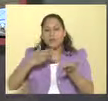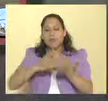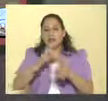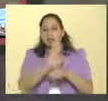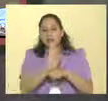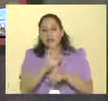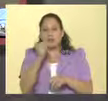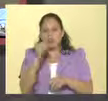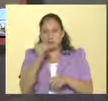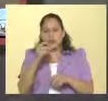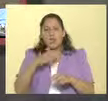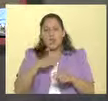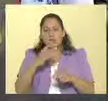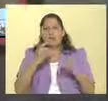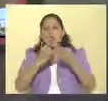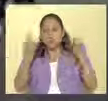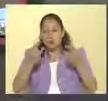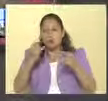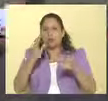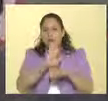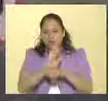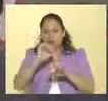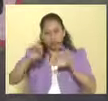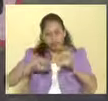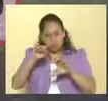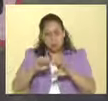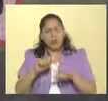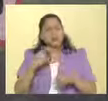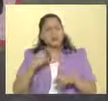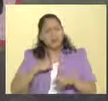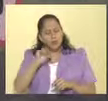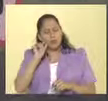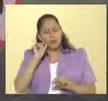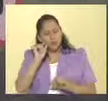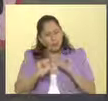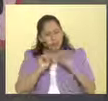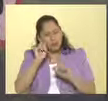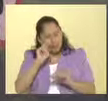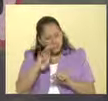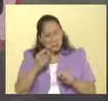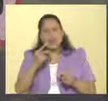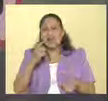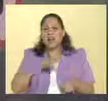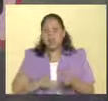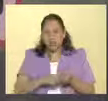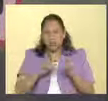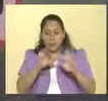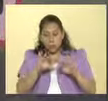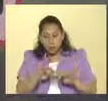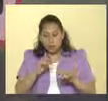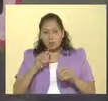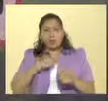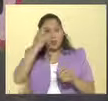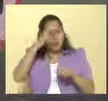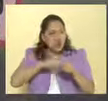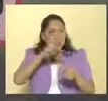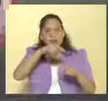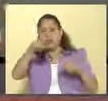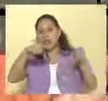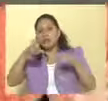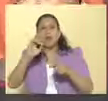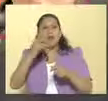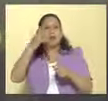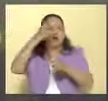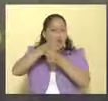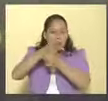Octubre, hicimos varios documentales y yo me fui dando cuenta que no tenía ni talento para hacer guiones, ni para dirigir, ni para la